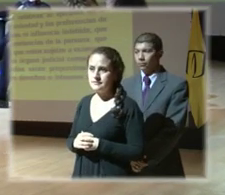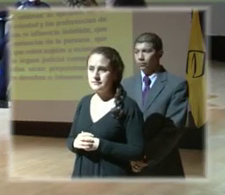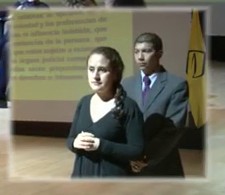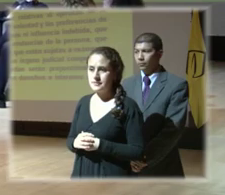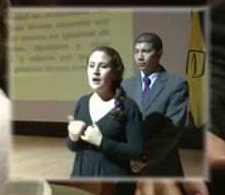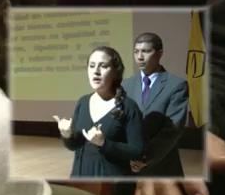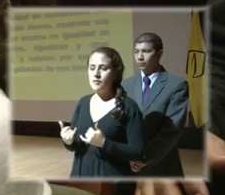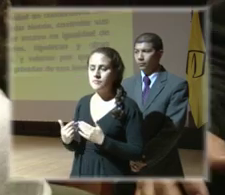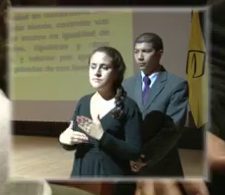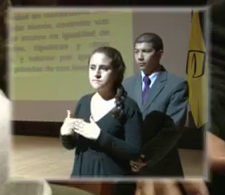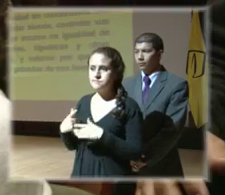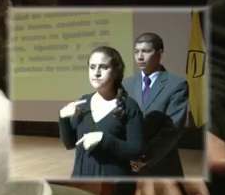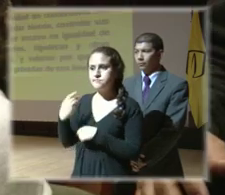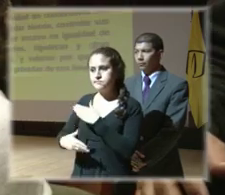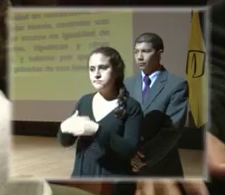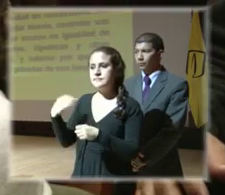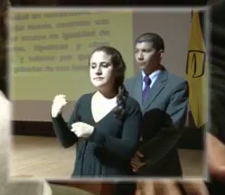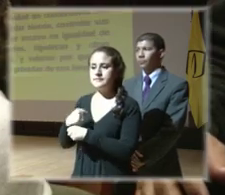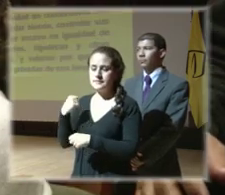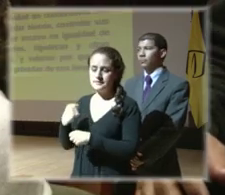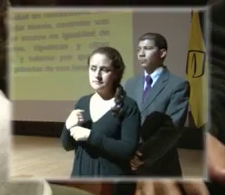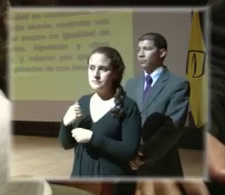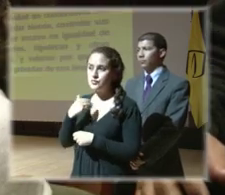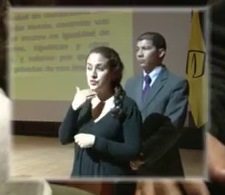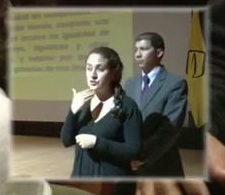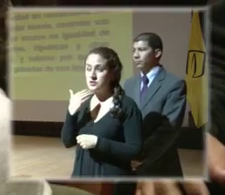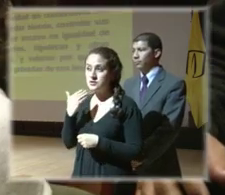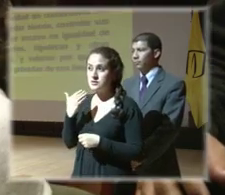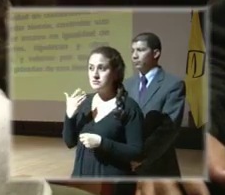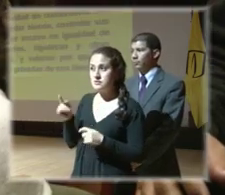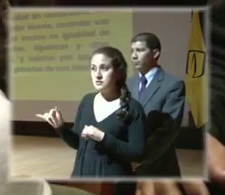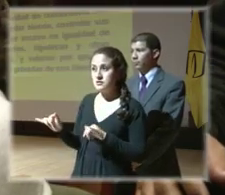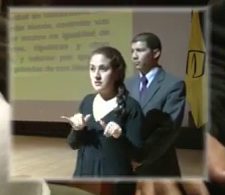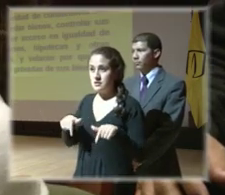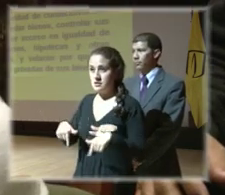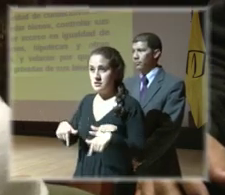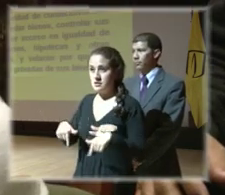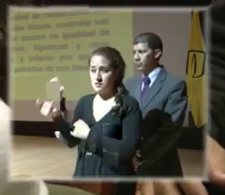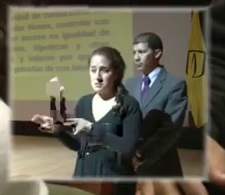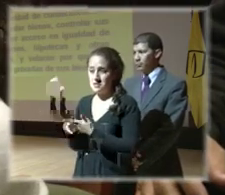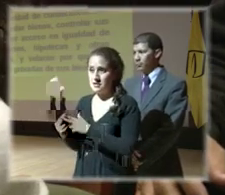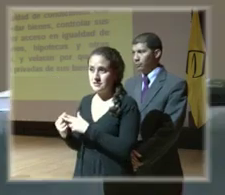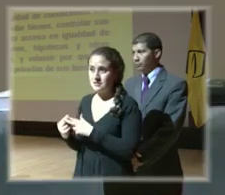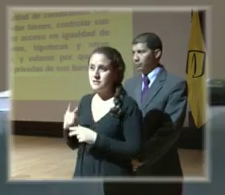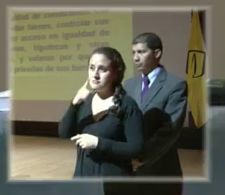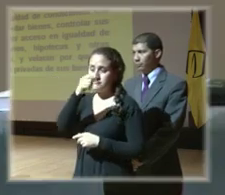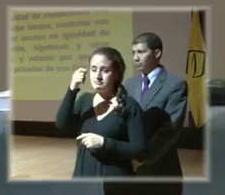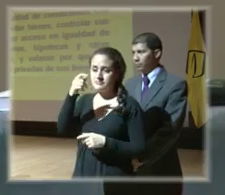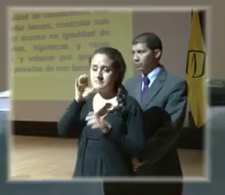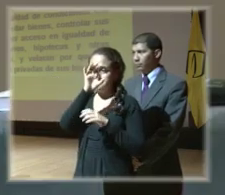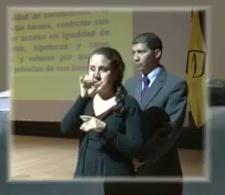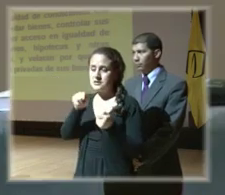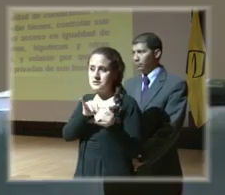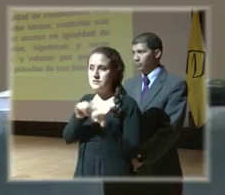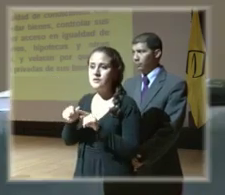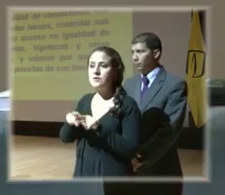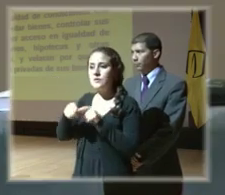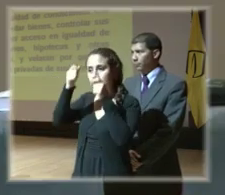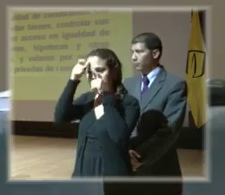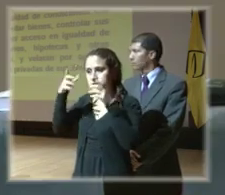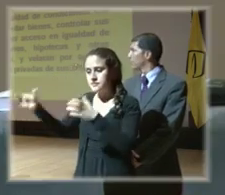un trabajo con, no sé cuál será el símil en Colombia, pero es el órgano del Estado que acoge a